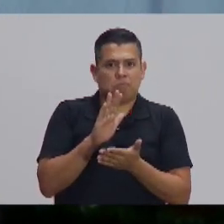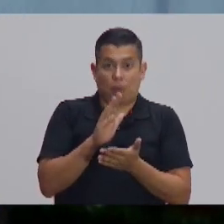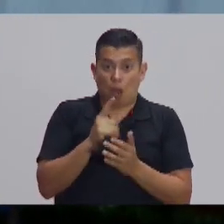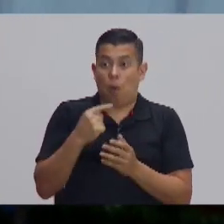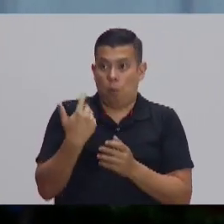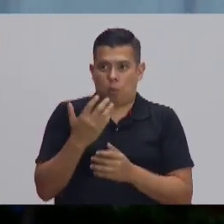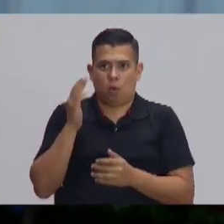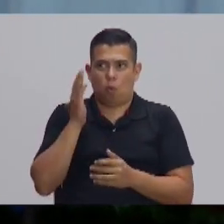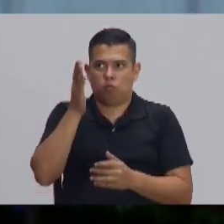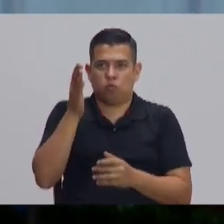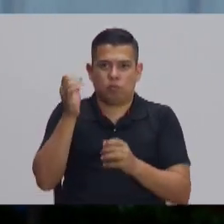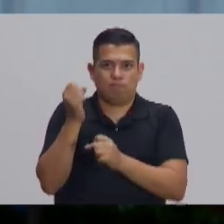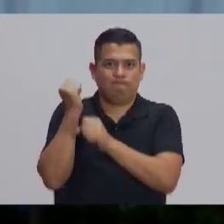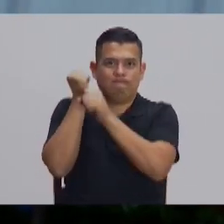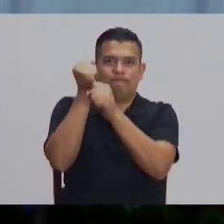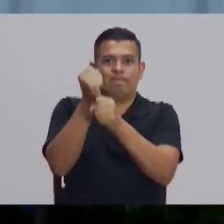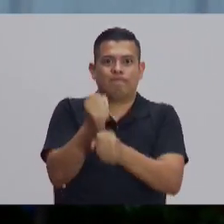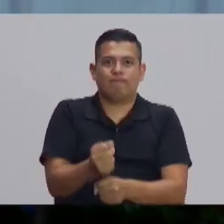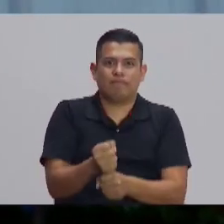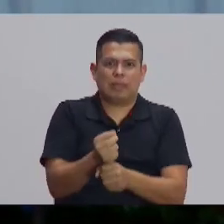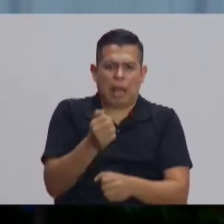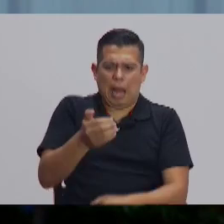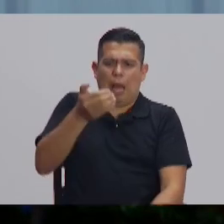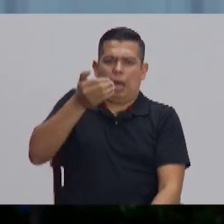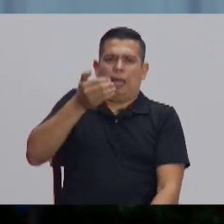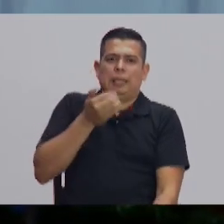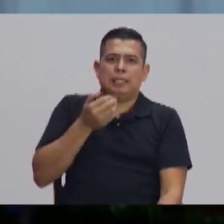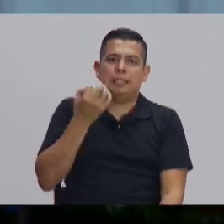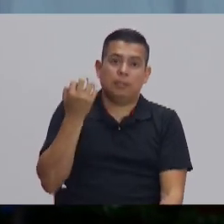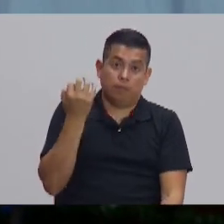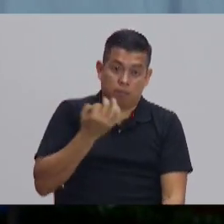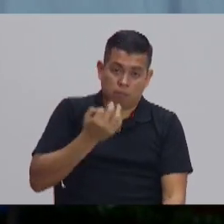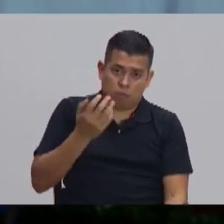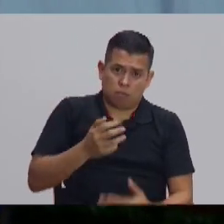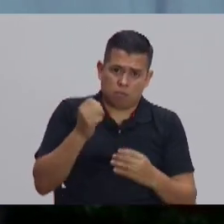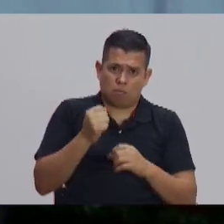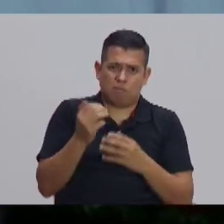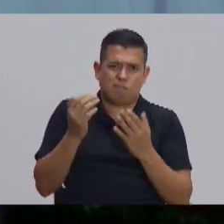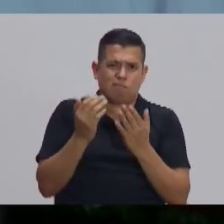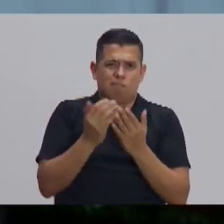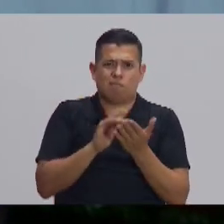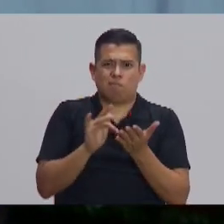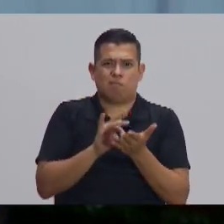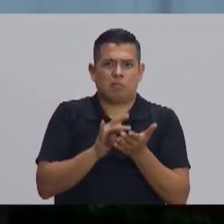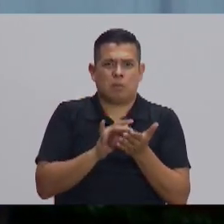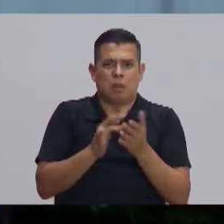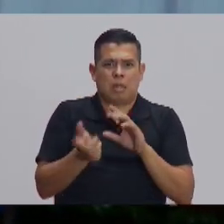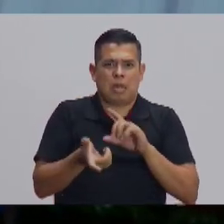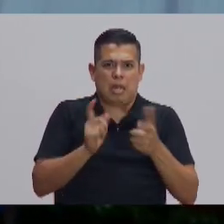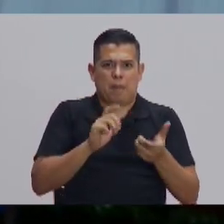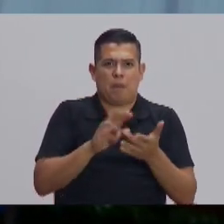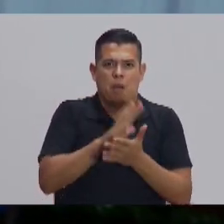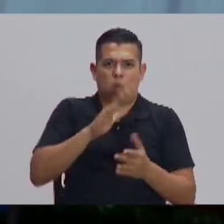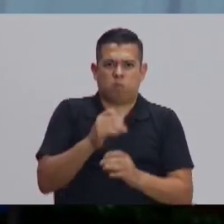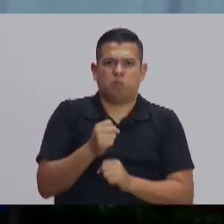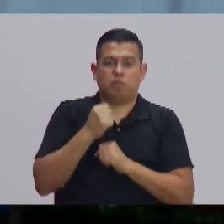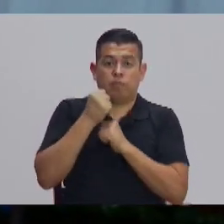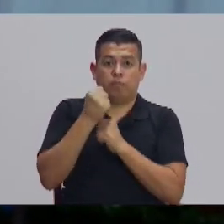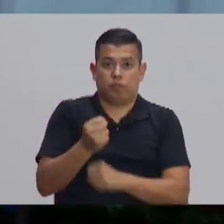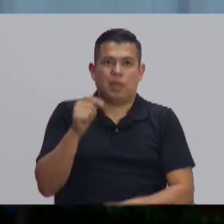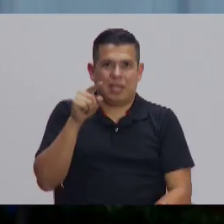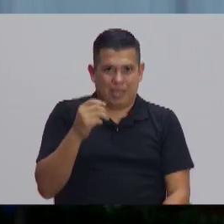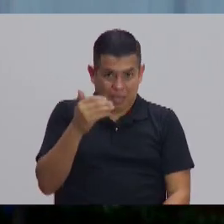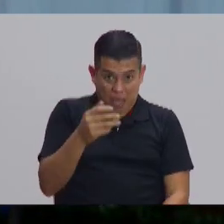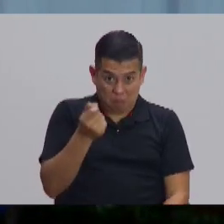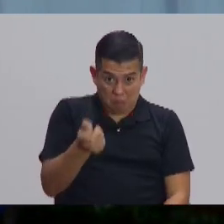conquista para las conquistas que tú tienes que hacer en tu vida en este año que viene es necesario